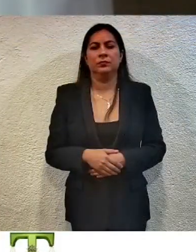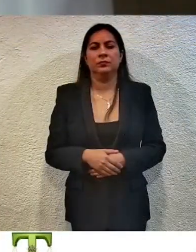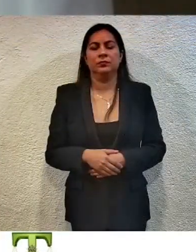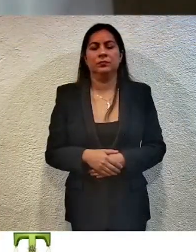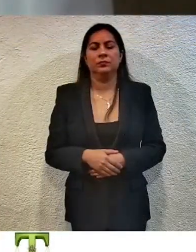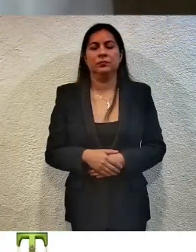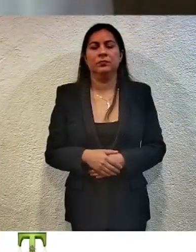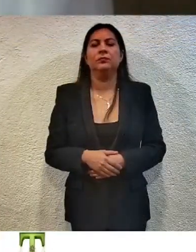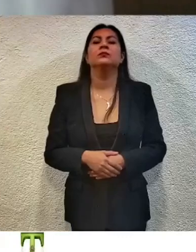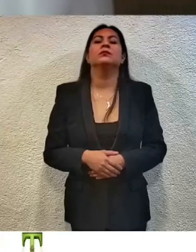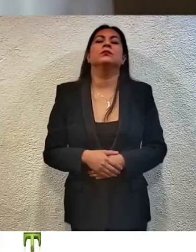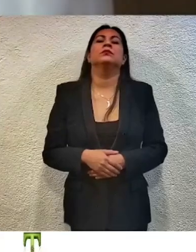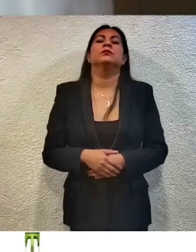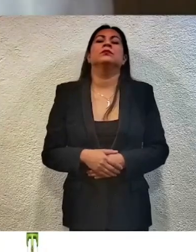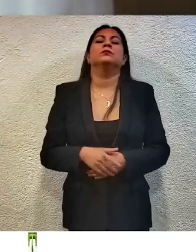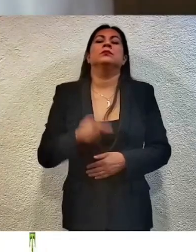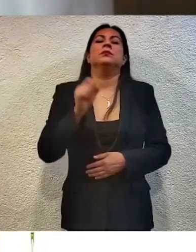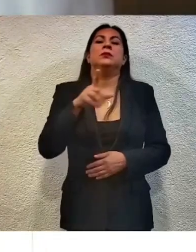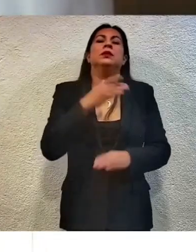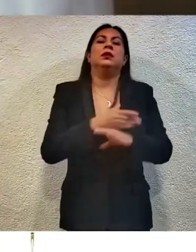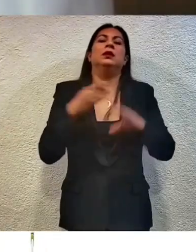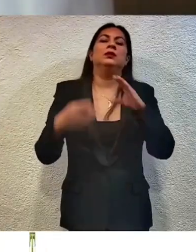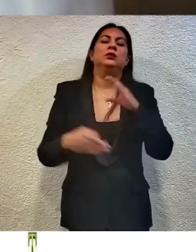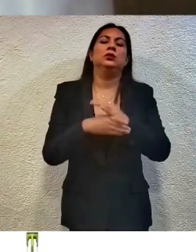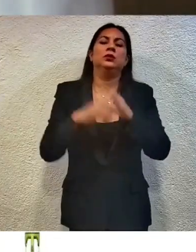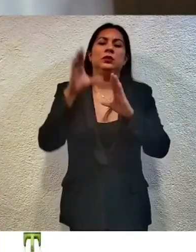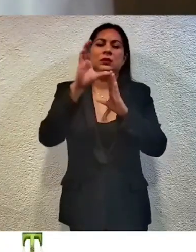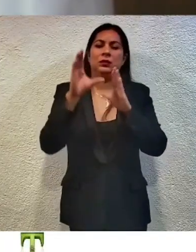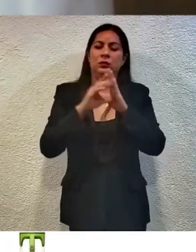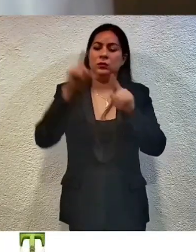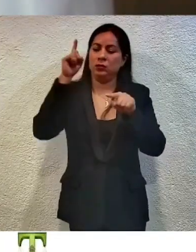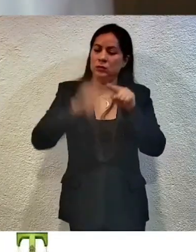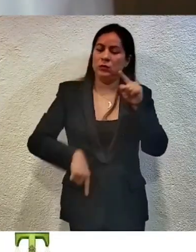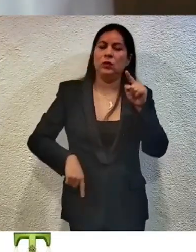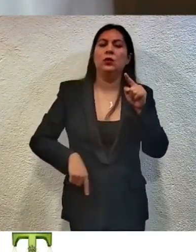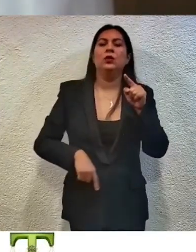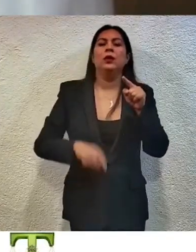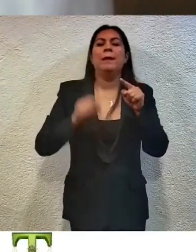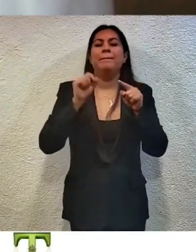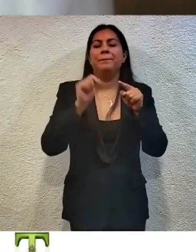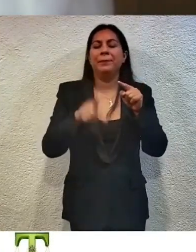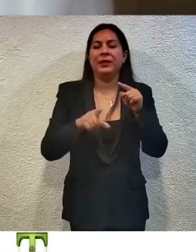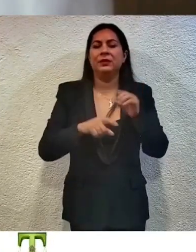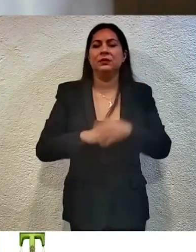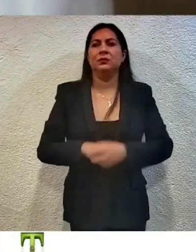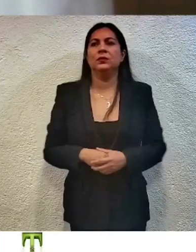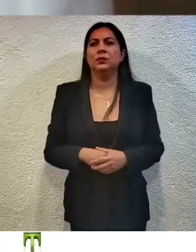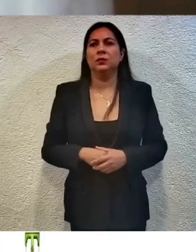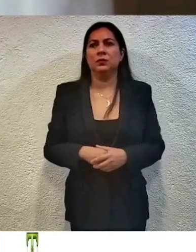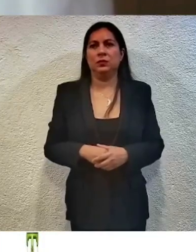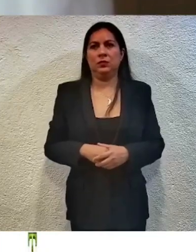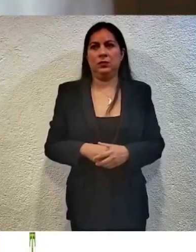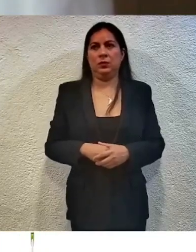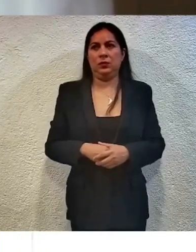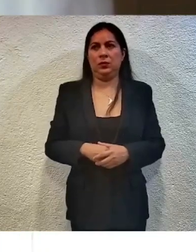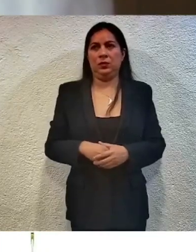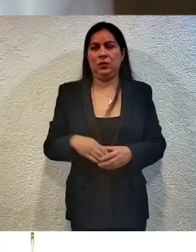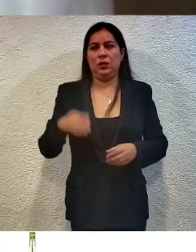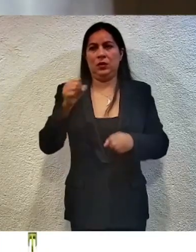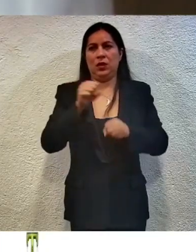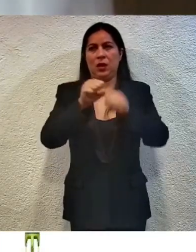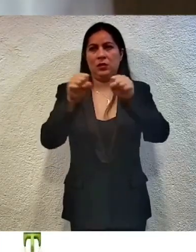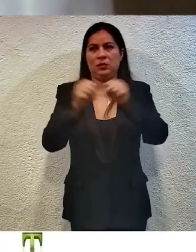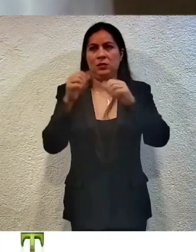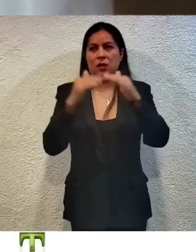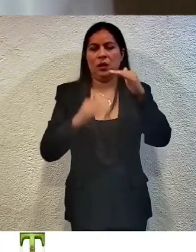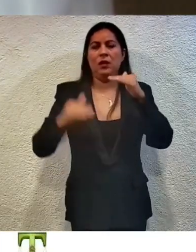a la cita de las acciones de inconstitucionalidad y el expediente de sala superior, yo